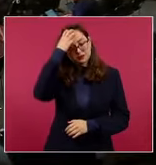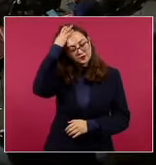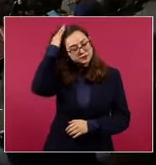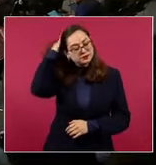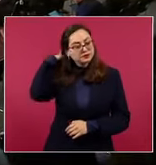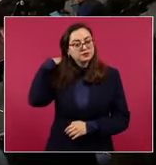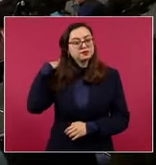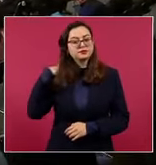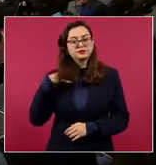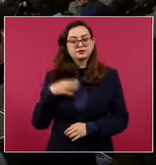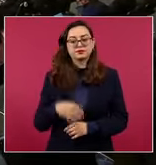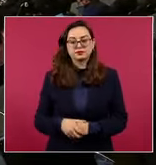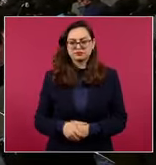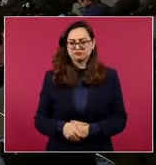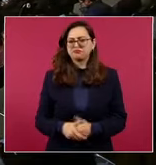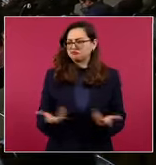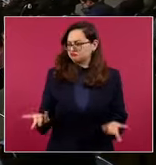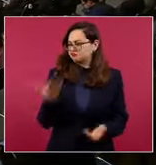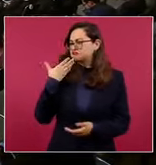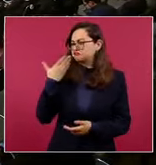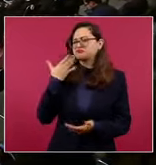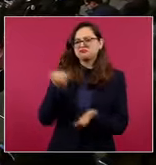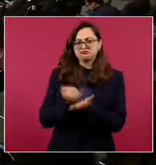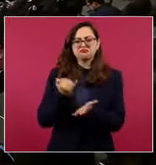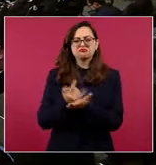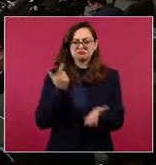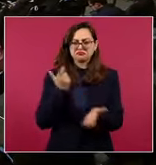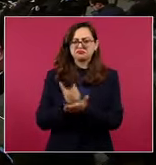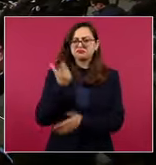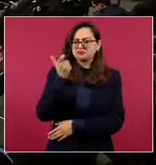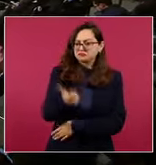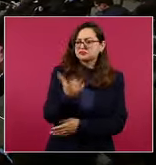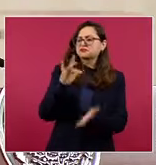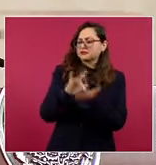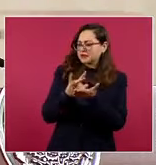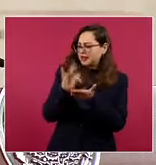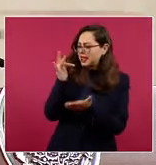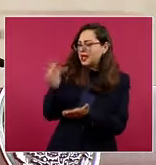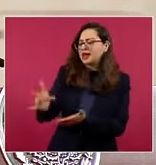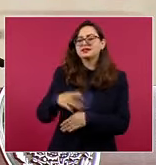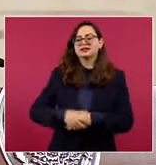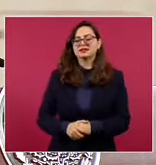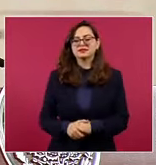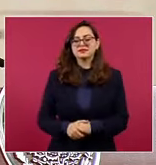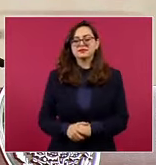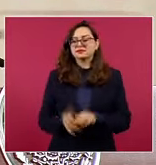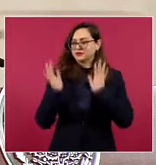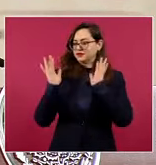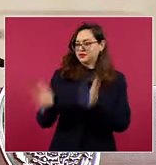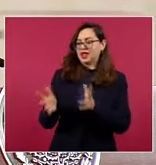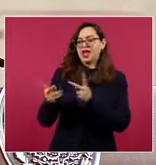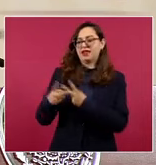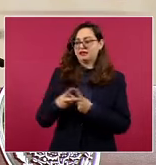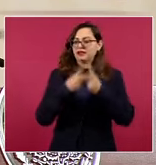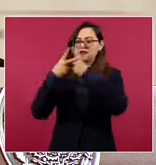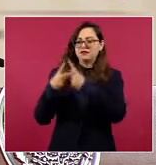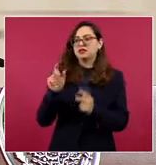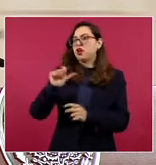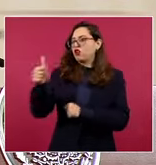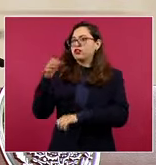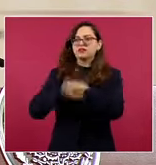Y además agradecerles pues que ya entendieron, en este caso Televisa y muchos otros,